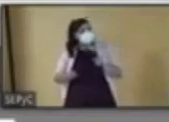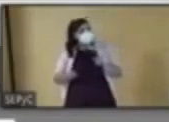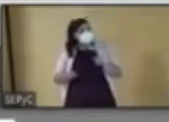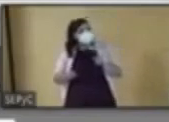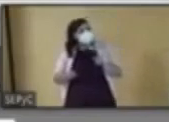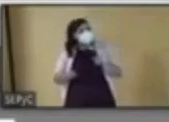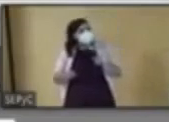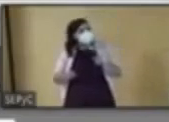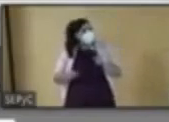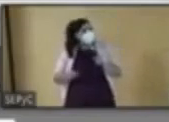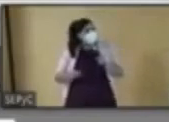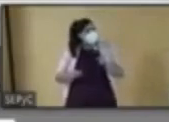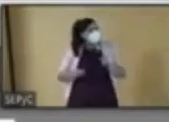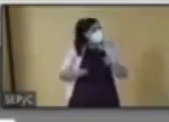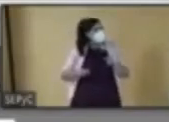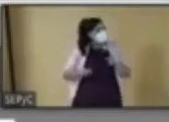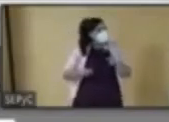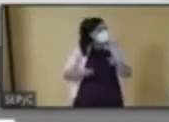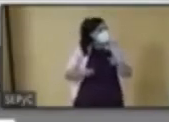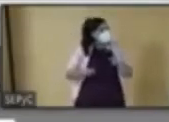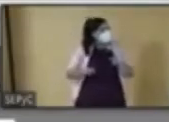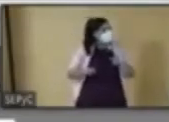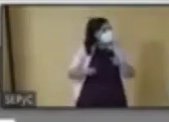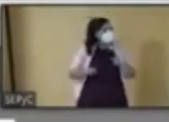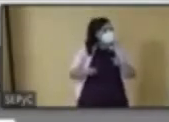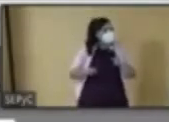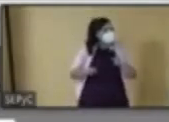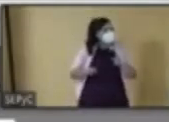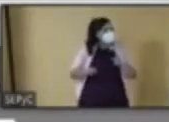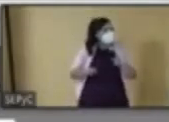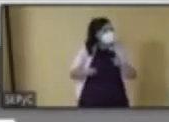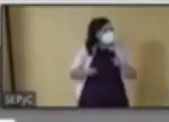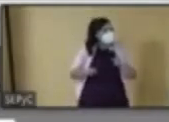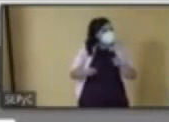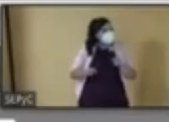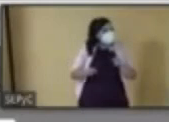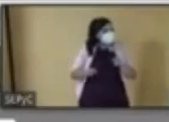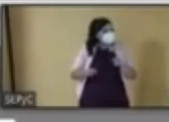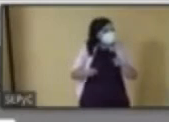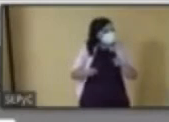supuestos. Agregamos quién es el titular del bien.